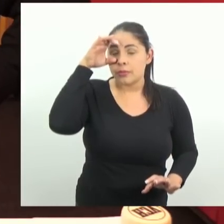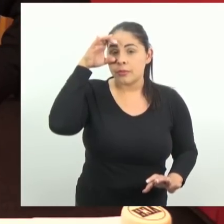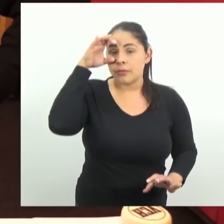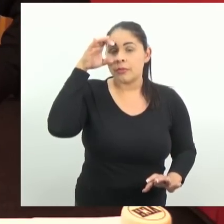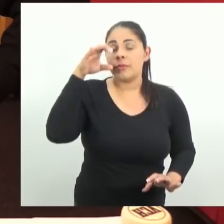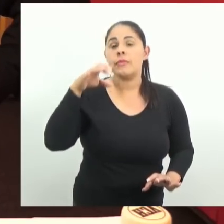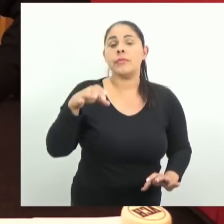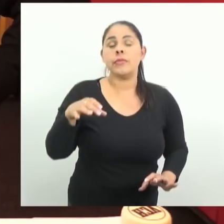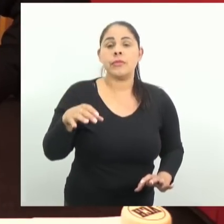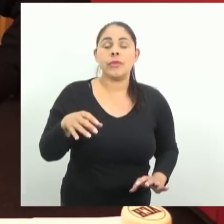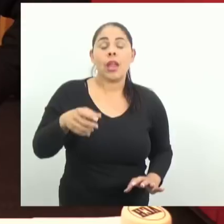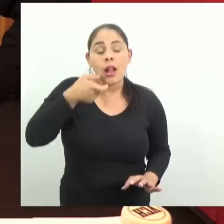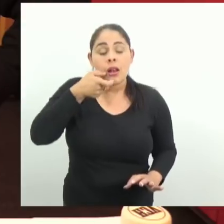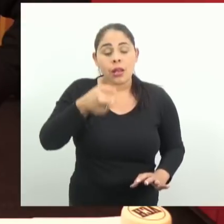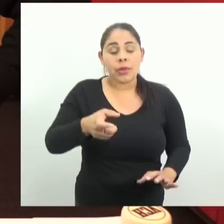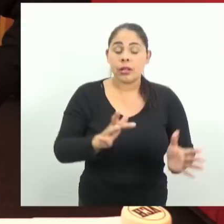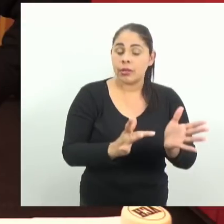dicen la palabra de Cristo.